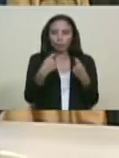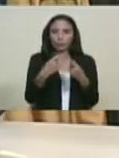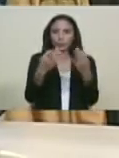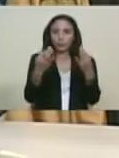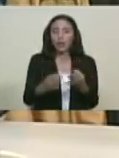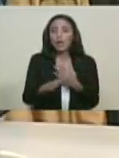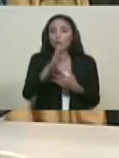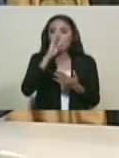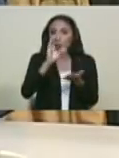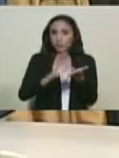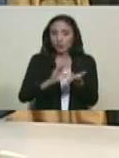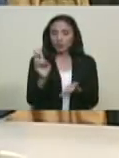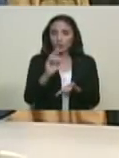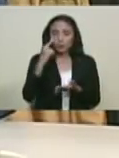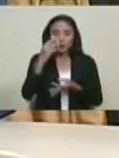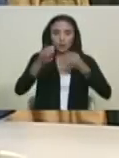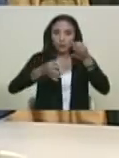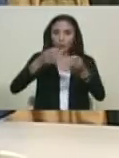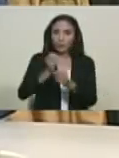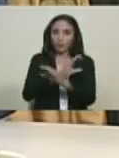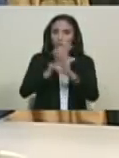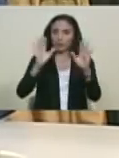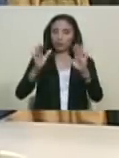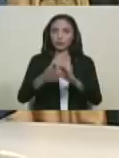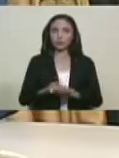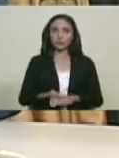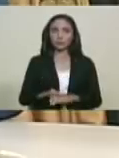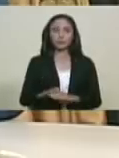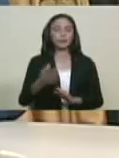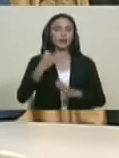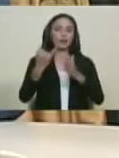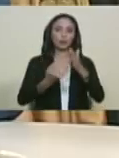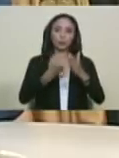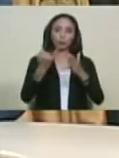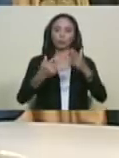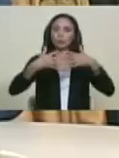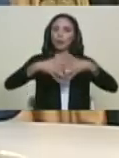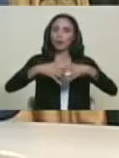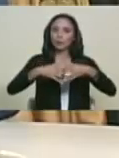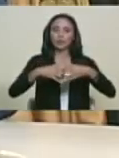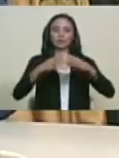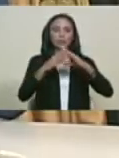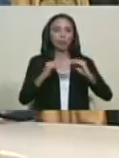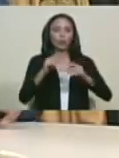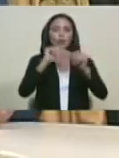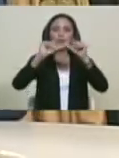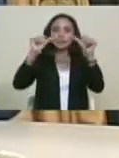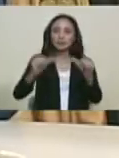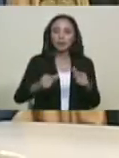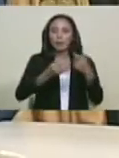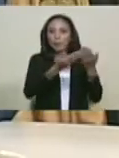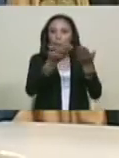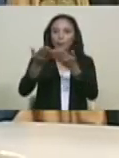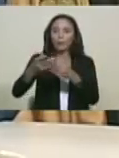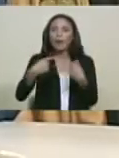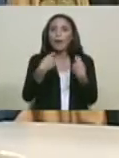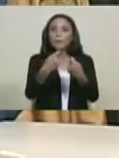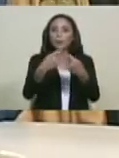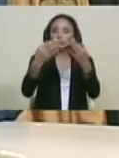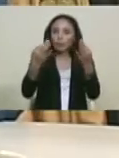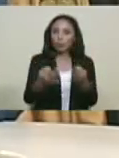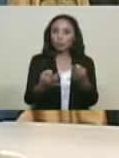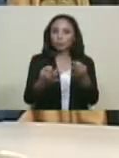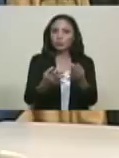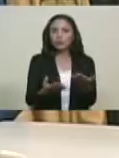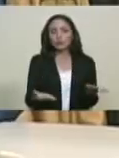central de venezuela y así debe garantizarlo todas las instituciones vinculadas a los sistemas de distribución y precios debe